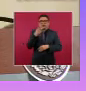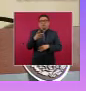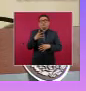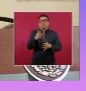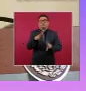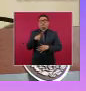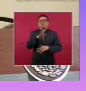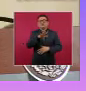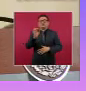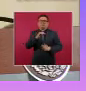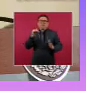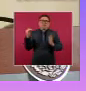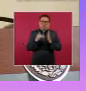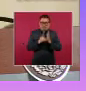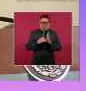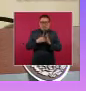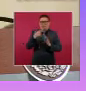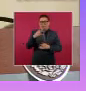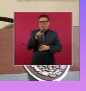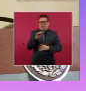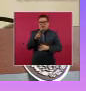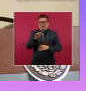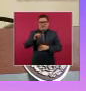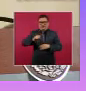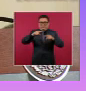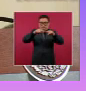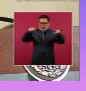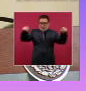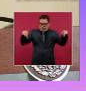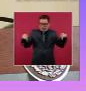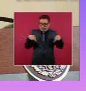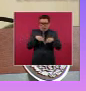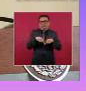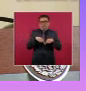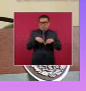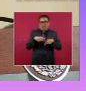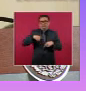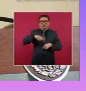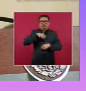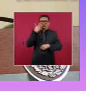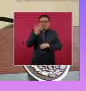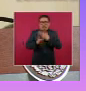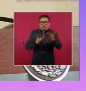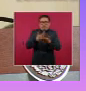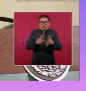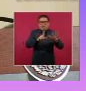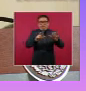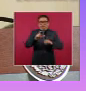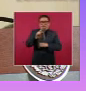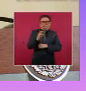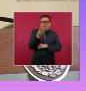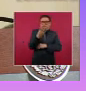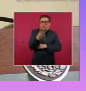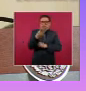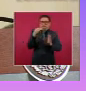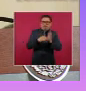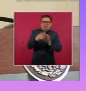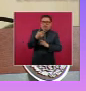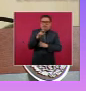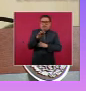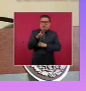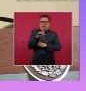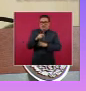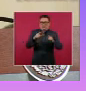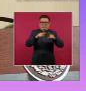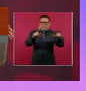de 500,000 hectáreas. El planteamiento es que podamos sumar las 723,000 hectáreas de lo que es la